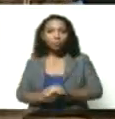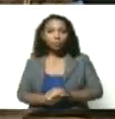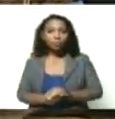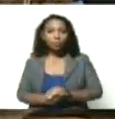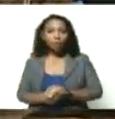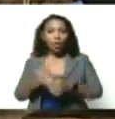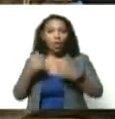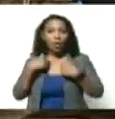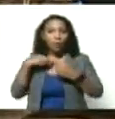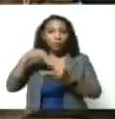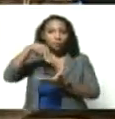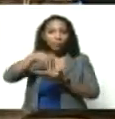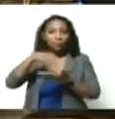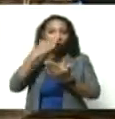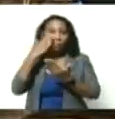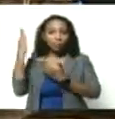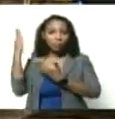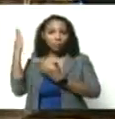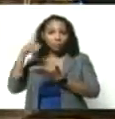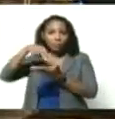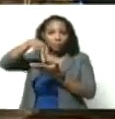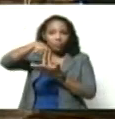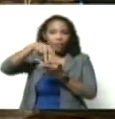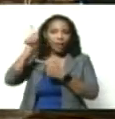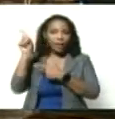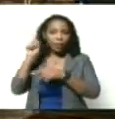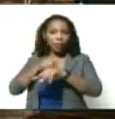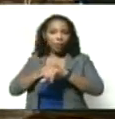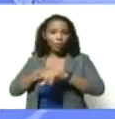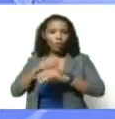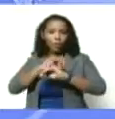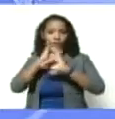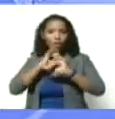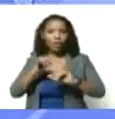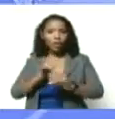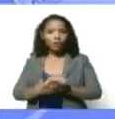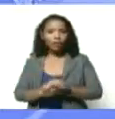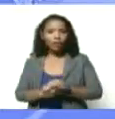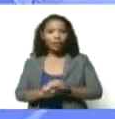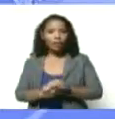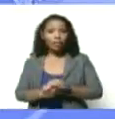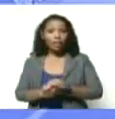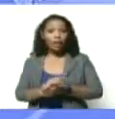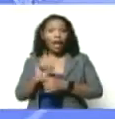Acabo de hablar recientemente con él. Esos eran momentos de felicidad, sino también